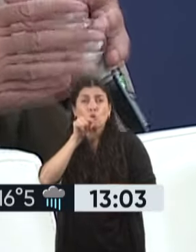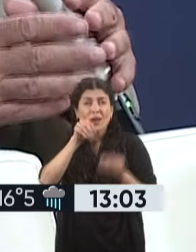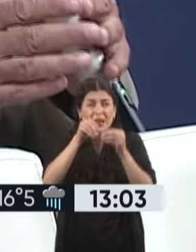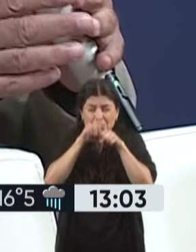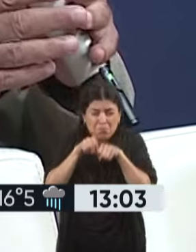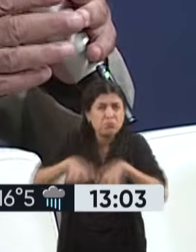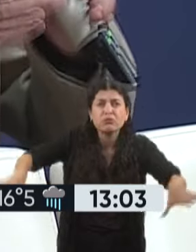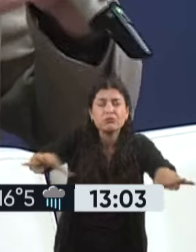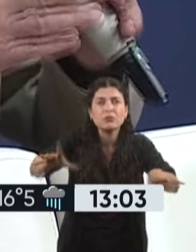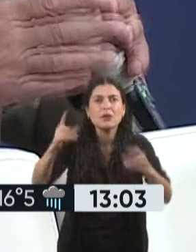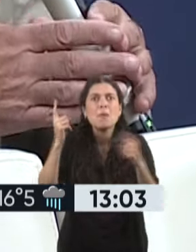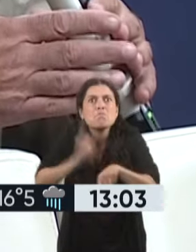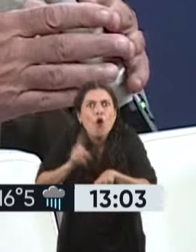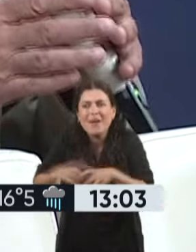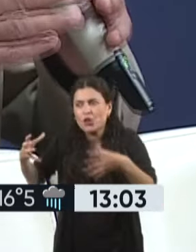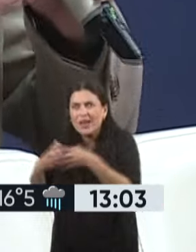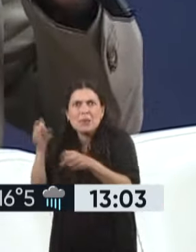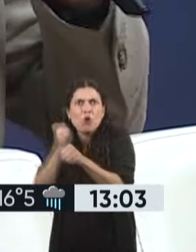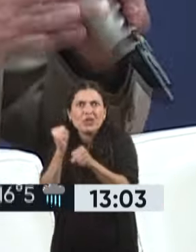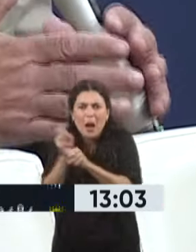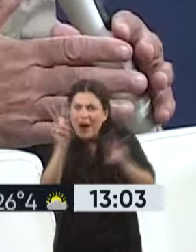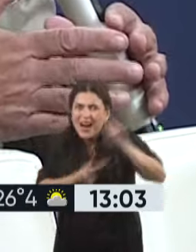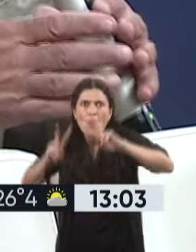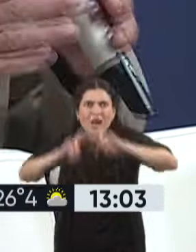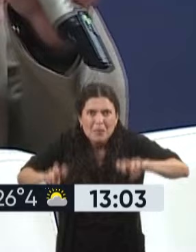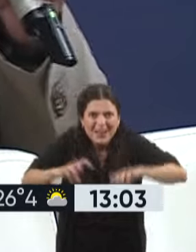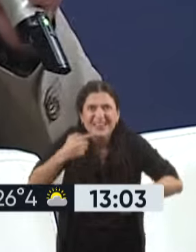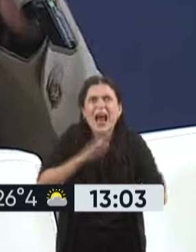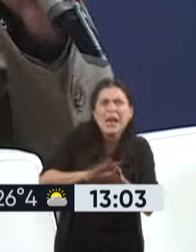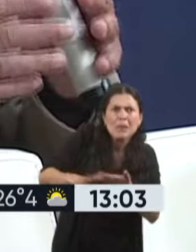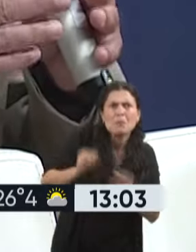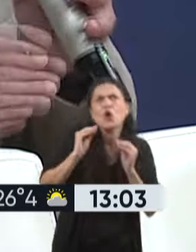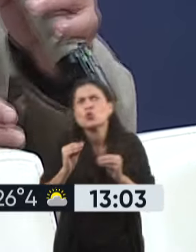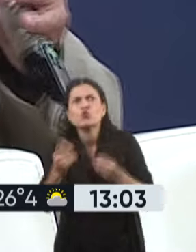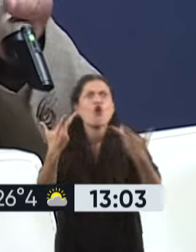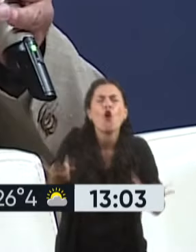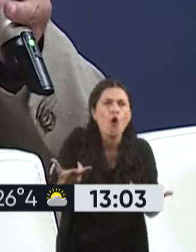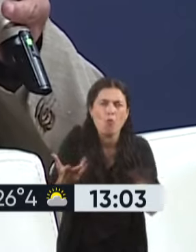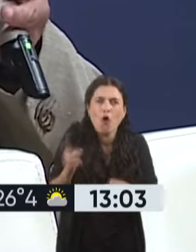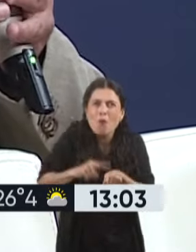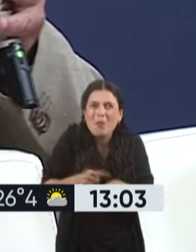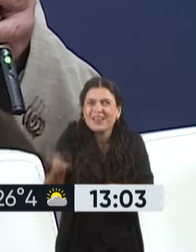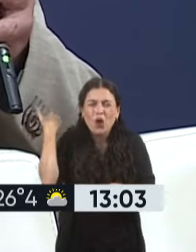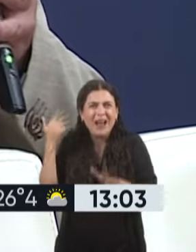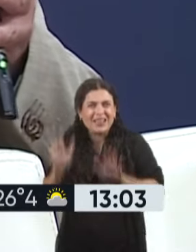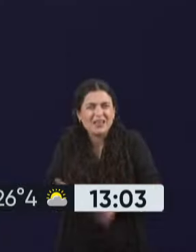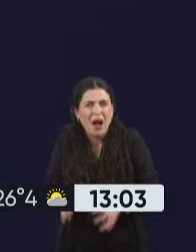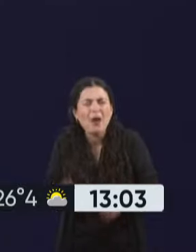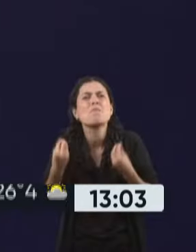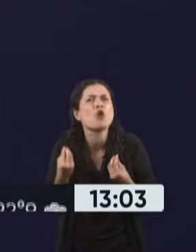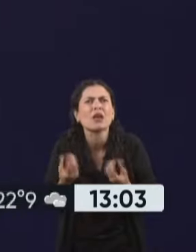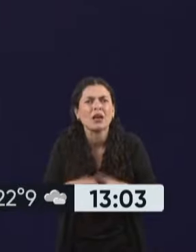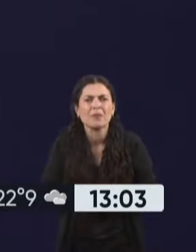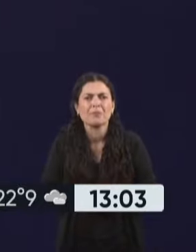sobre estas personas, sobre esta criptomoneda, sobre este sistema y sobre estas inversiones en particular, las cuales